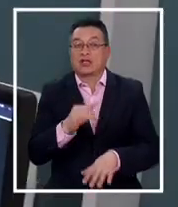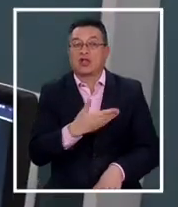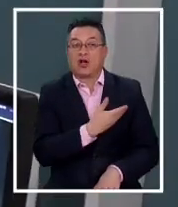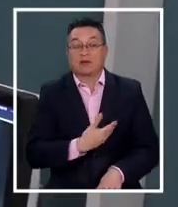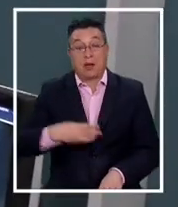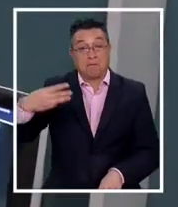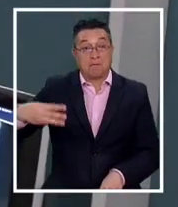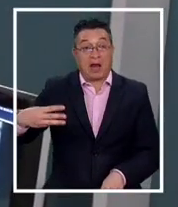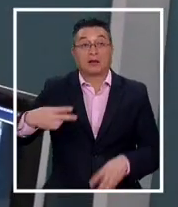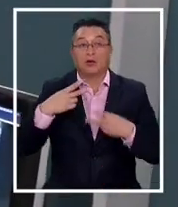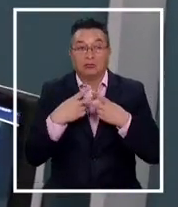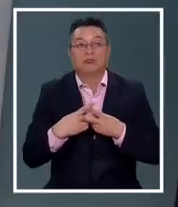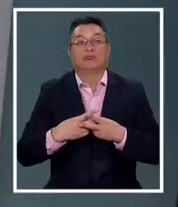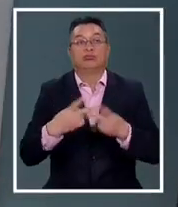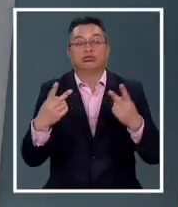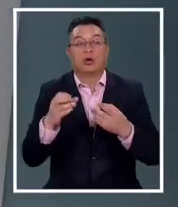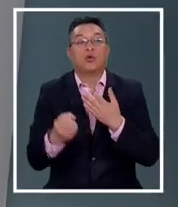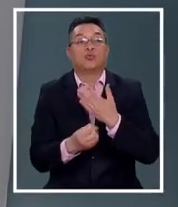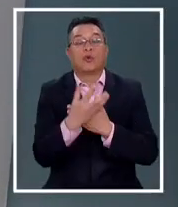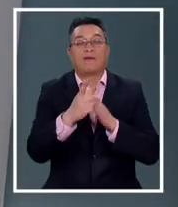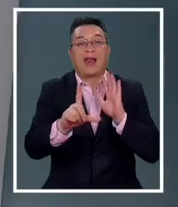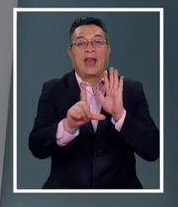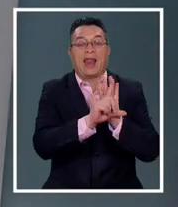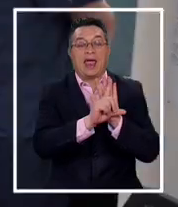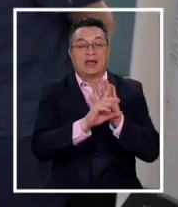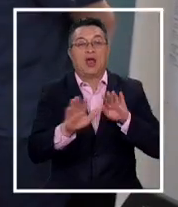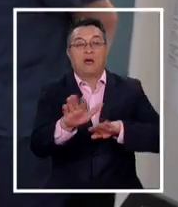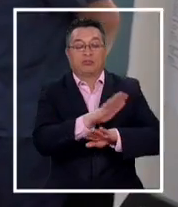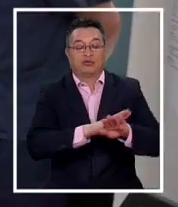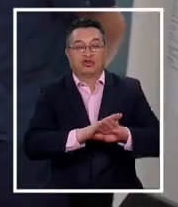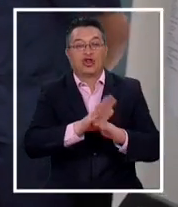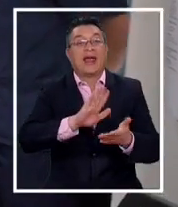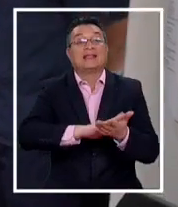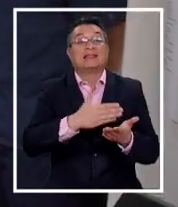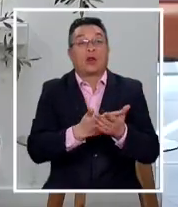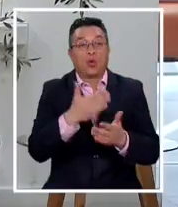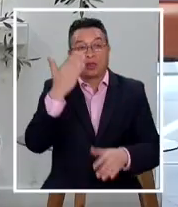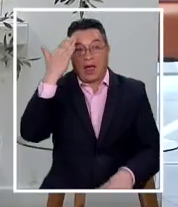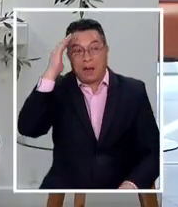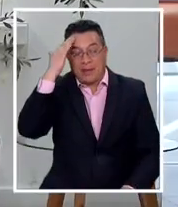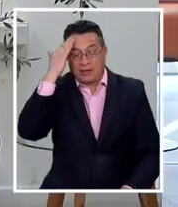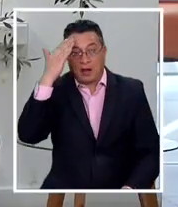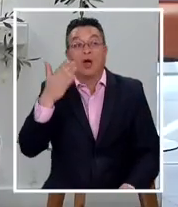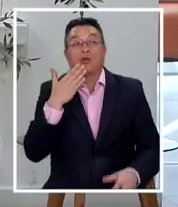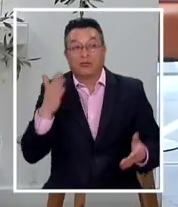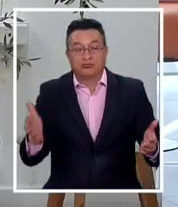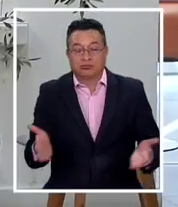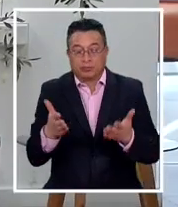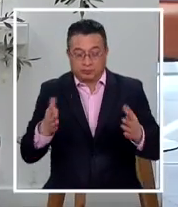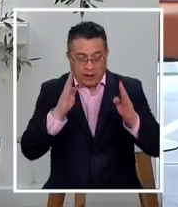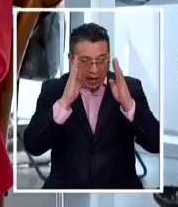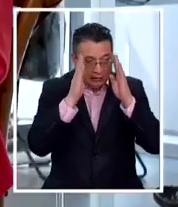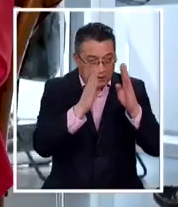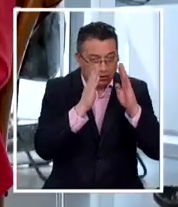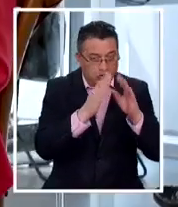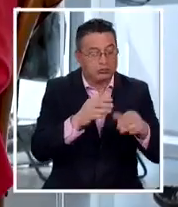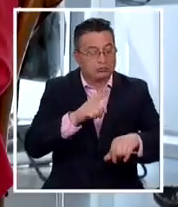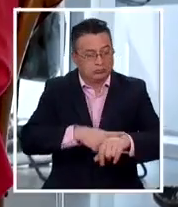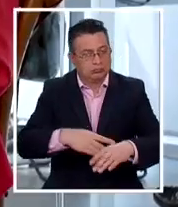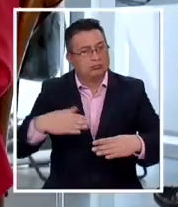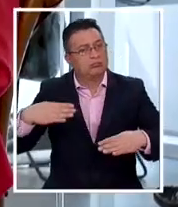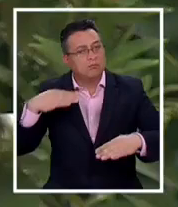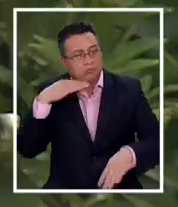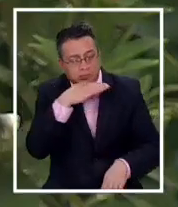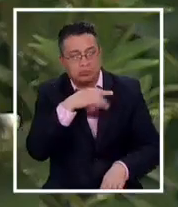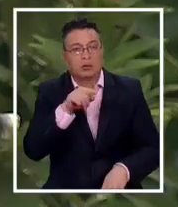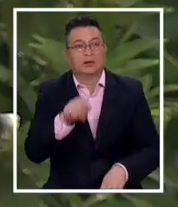martes se anunció la publicación de la nueva Ley de Protección de la Salud Mental, iniciativa que promueve la atención oportuna en este tipo de